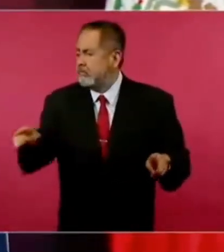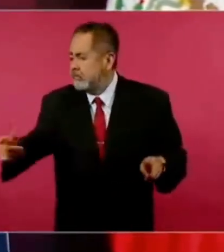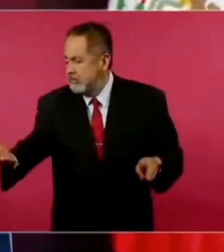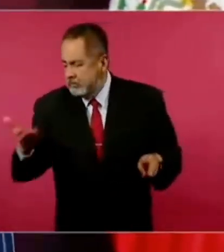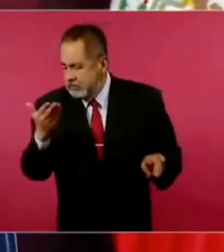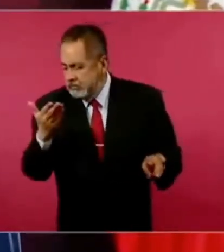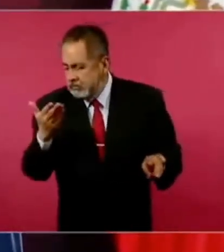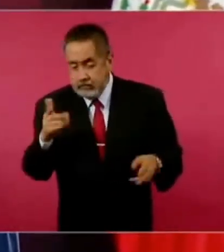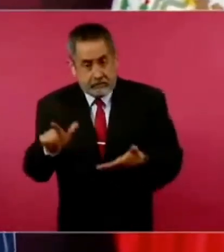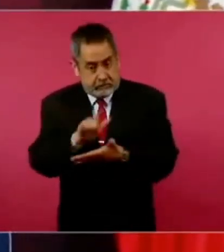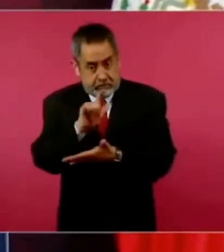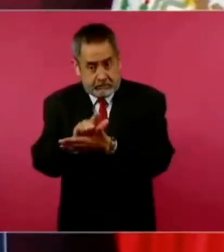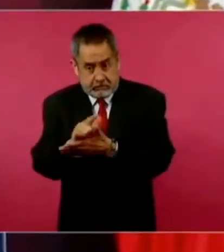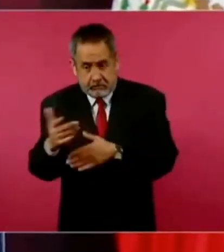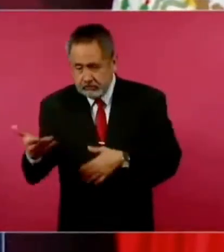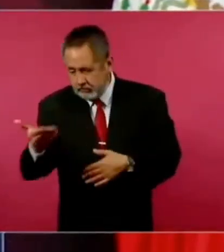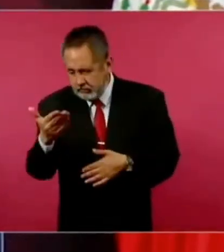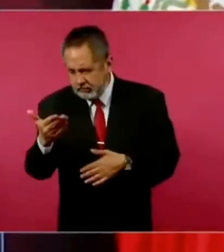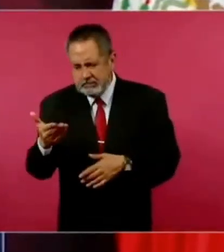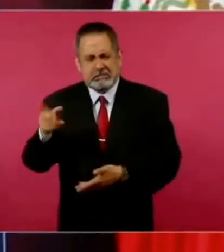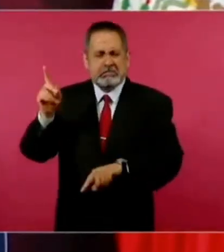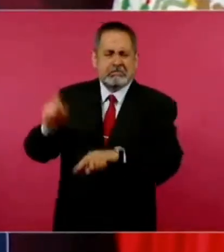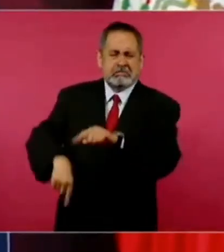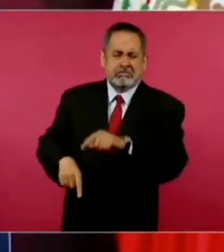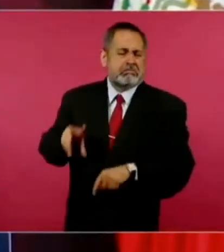cancelan la ley